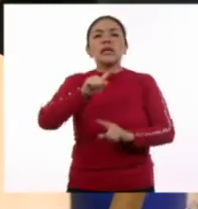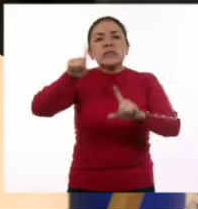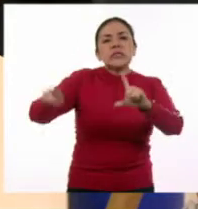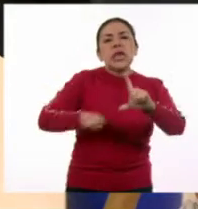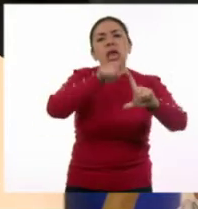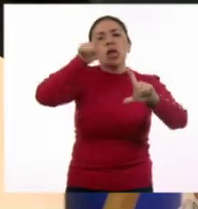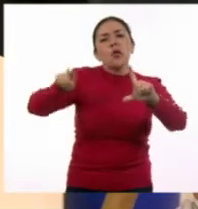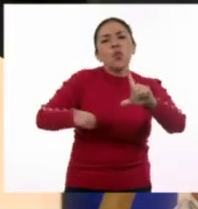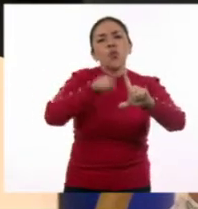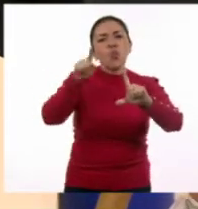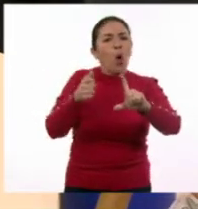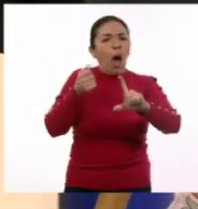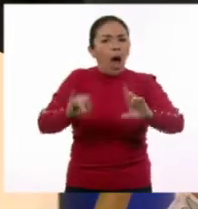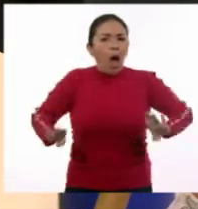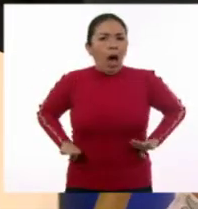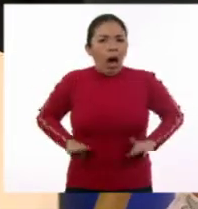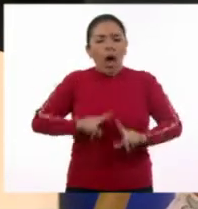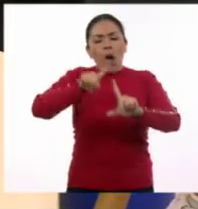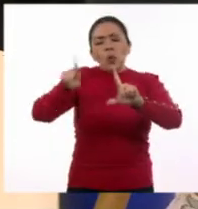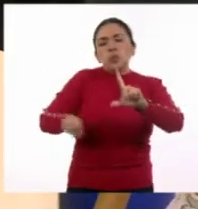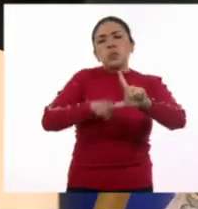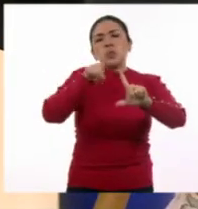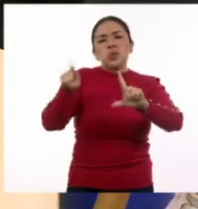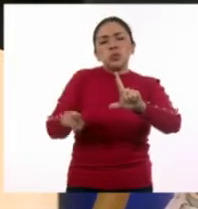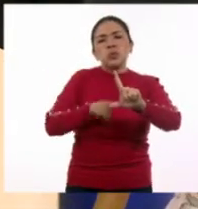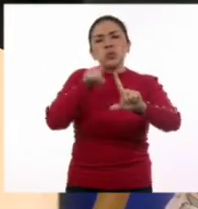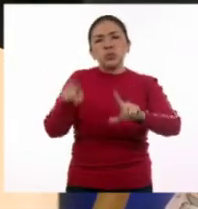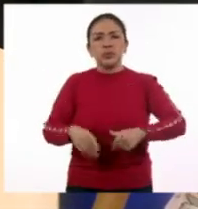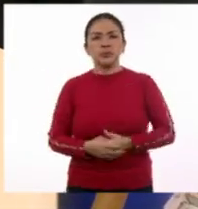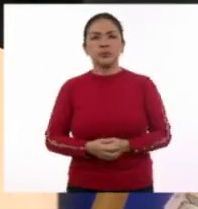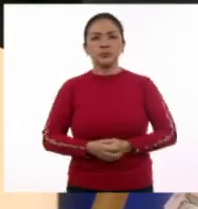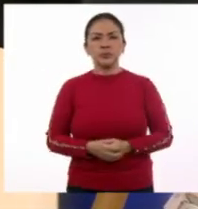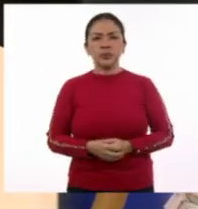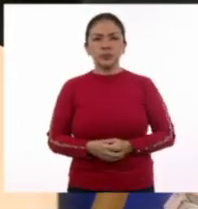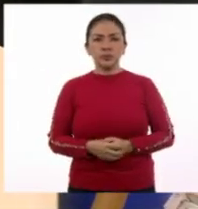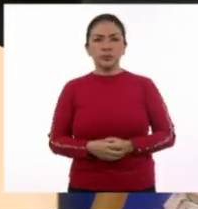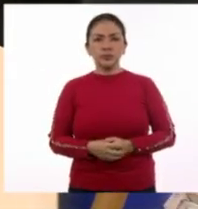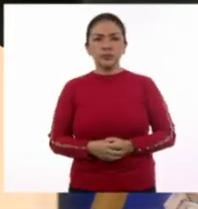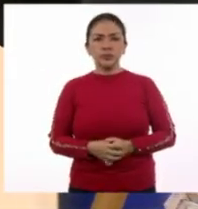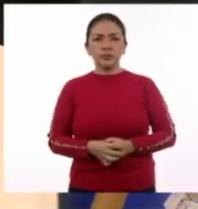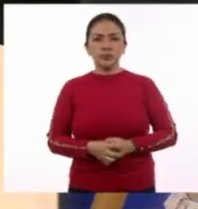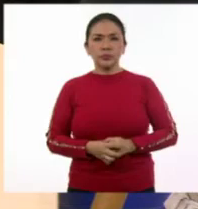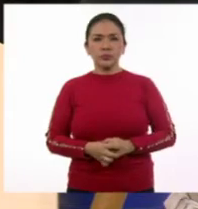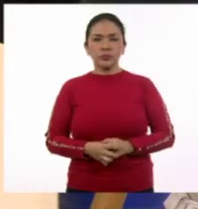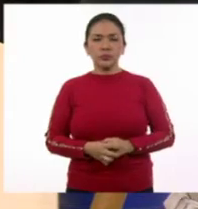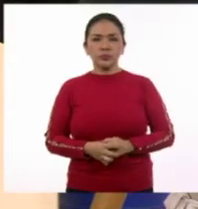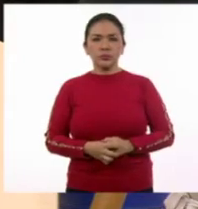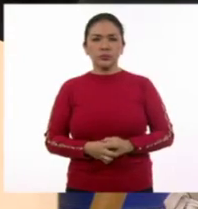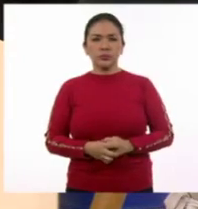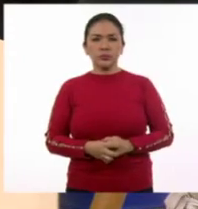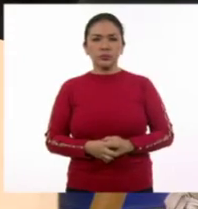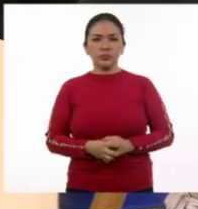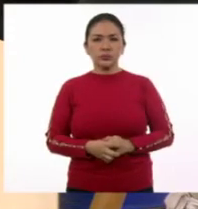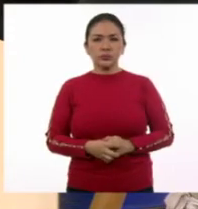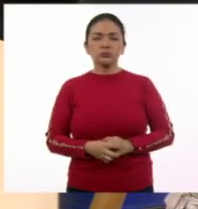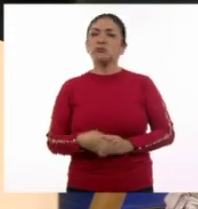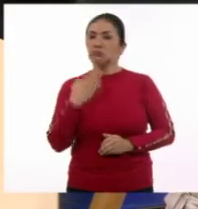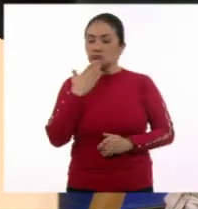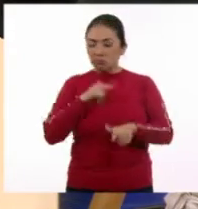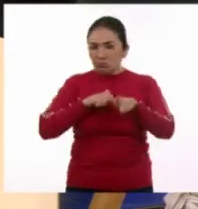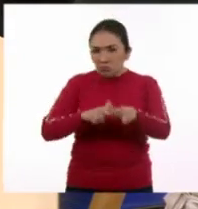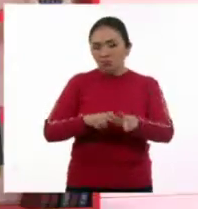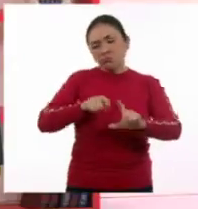de manera circular dando ligeras vueltas hacia abajo muy bien continuos